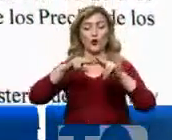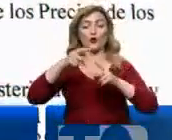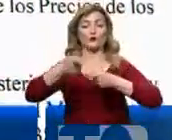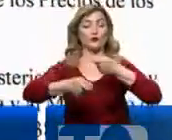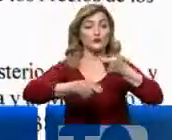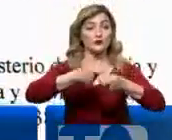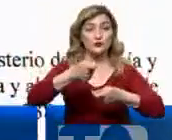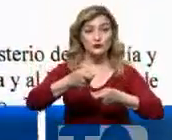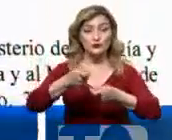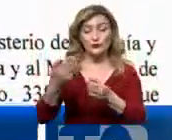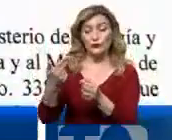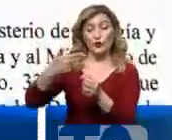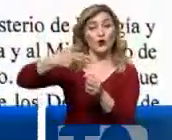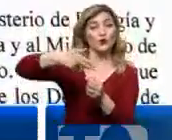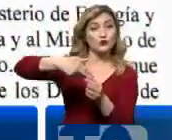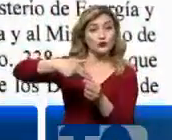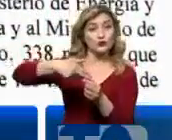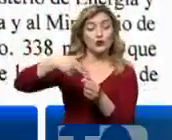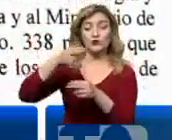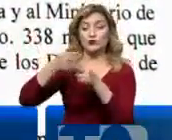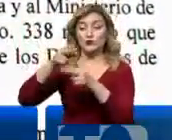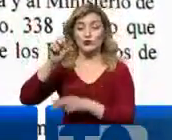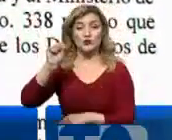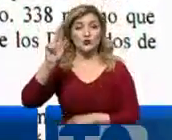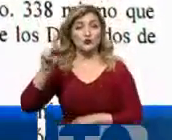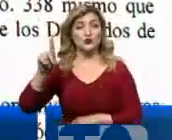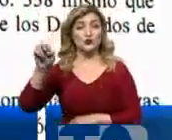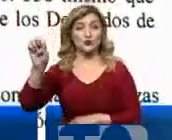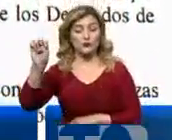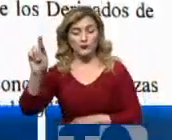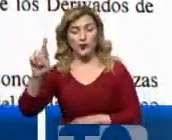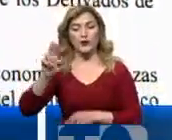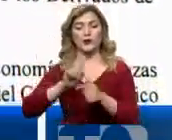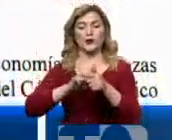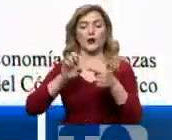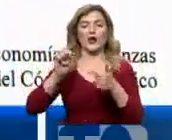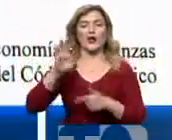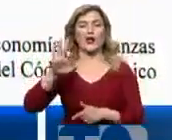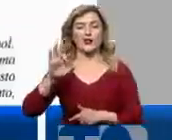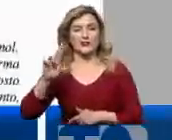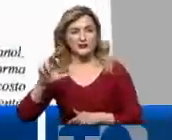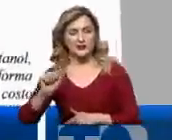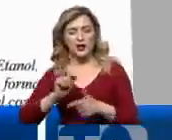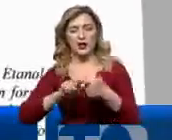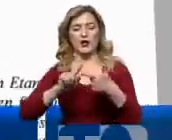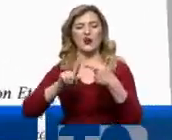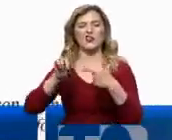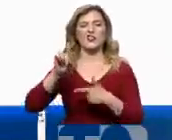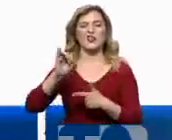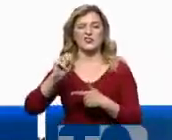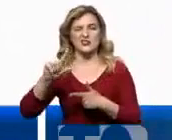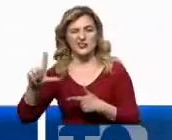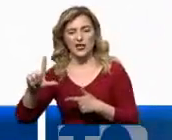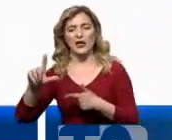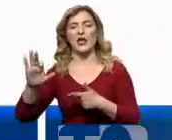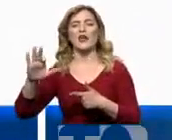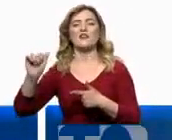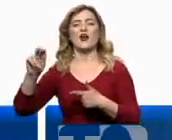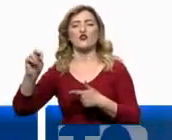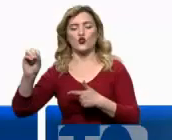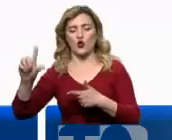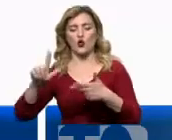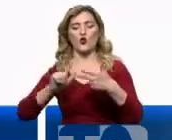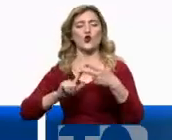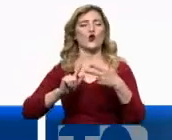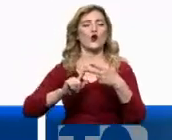terminal para la gasolina super, extra con etanol, diésel premium y diésel 2 para el sector